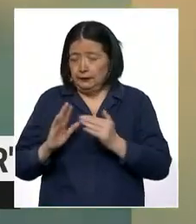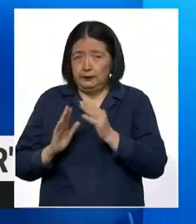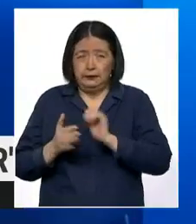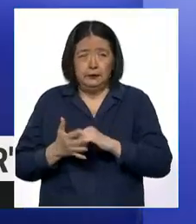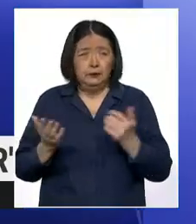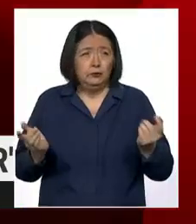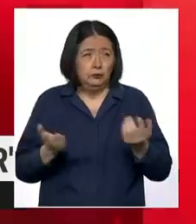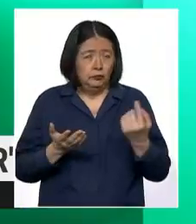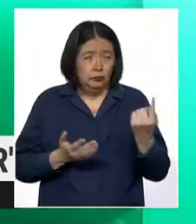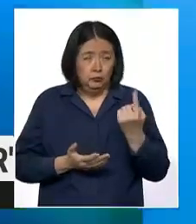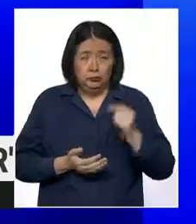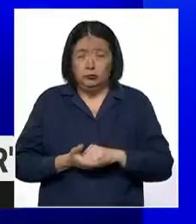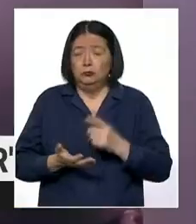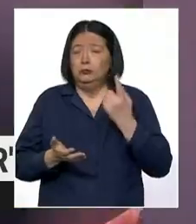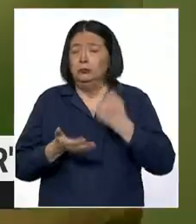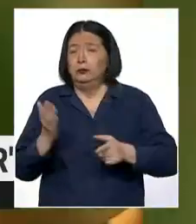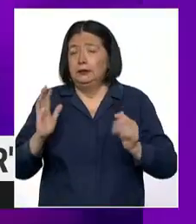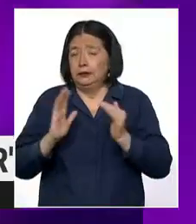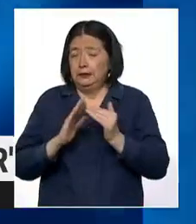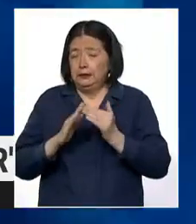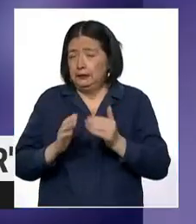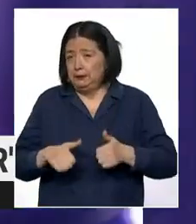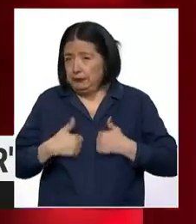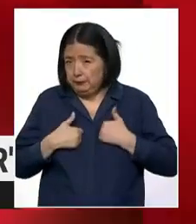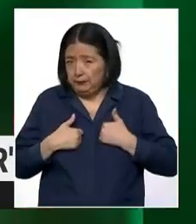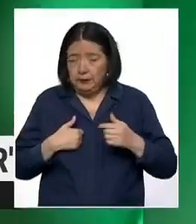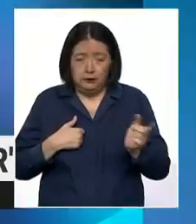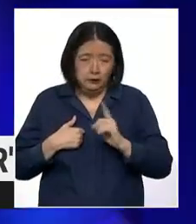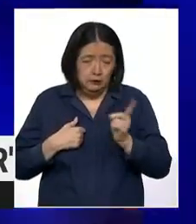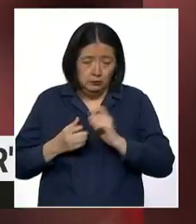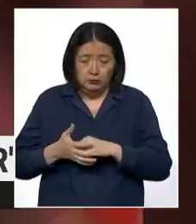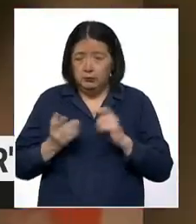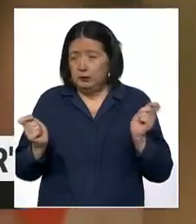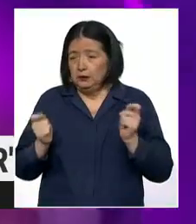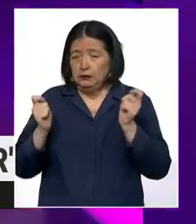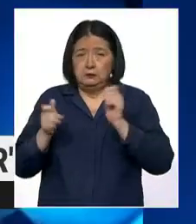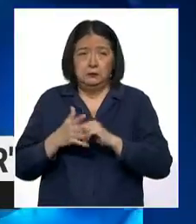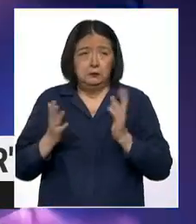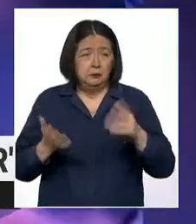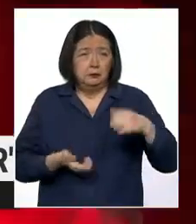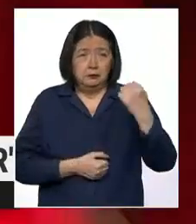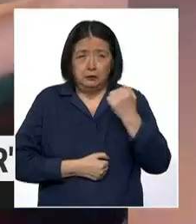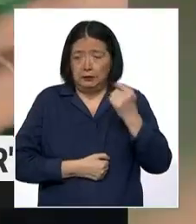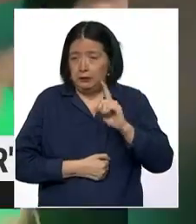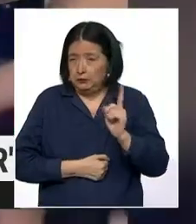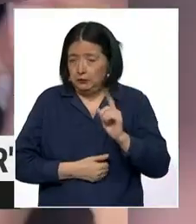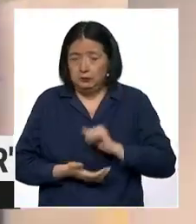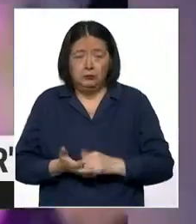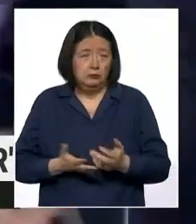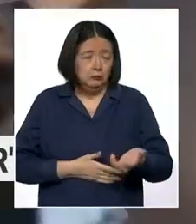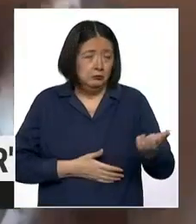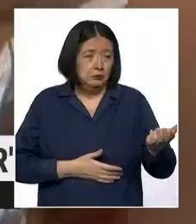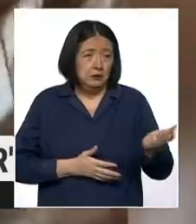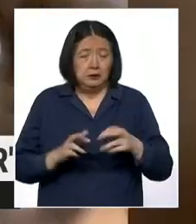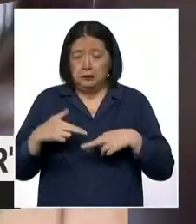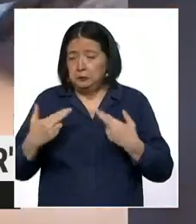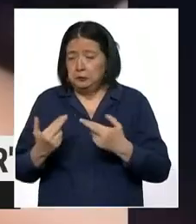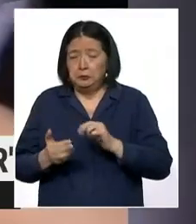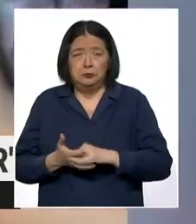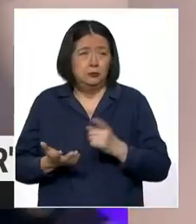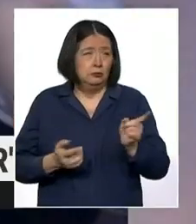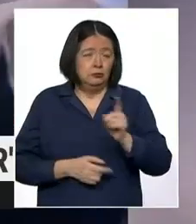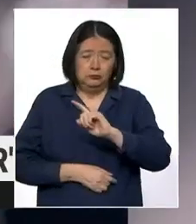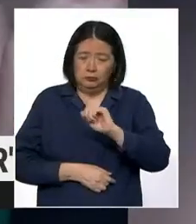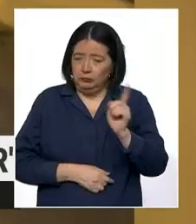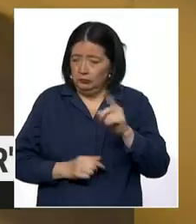están destinadas para uso exclusivo de casa habitación, más no para hacer un tipo de eventos, un salón de baile, un salón de recepciones, de convenciones.